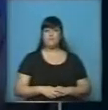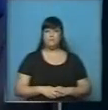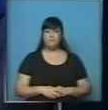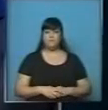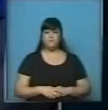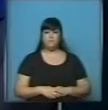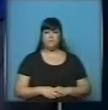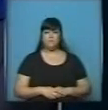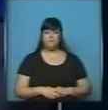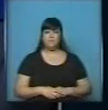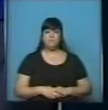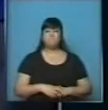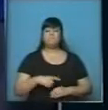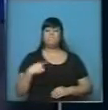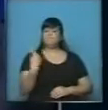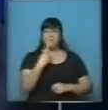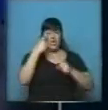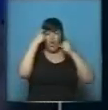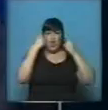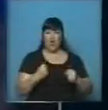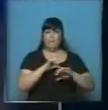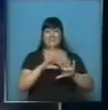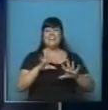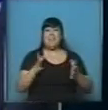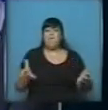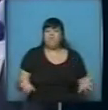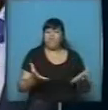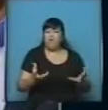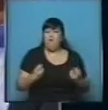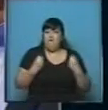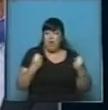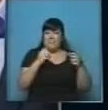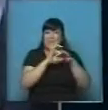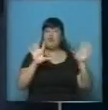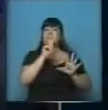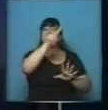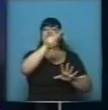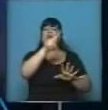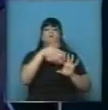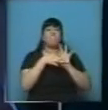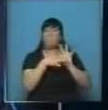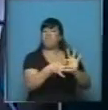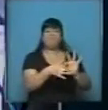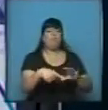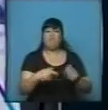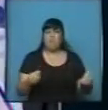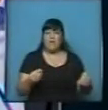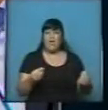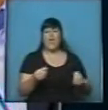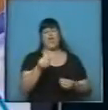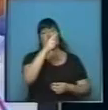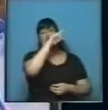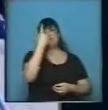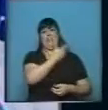Estoy convencido de que el fortalecimiento democrático viene de la mano de un Estado